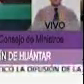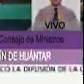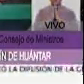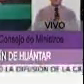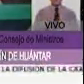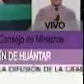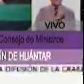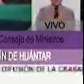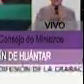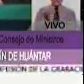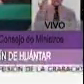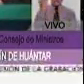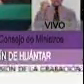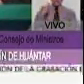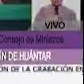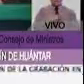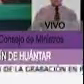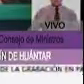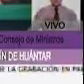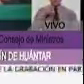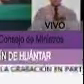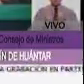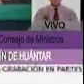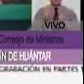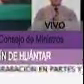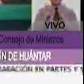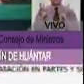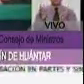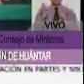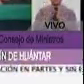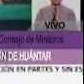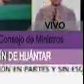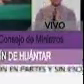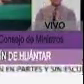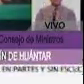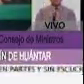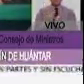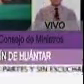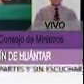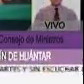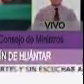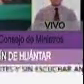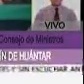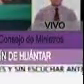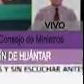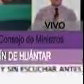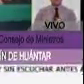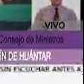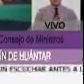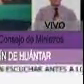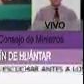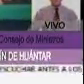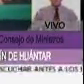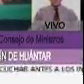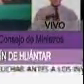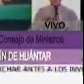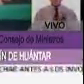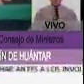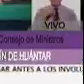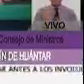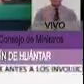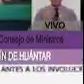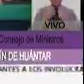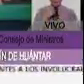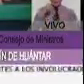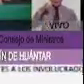solicité al entonces ministro de Justicia la reunión con el presidente del Poder Judicial,